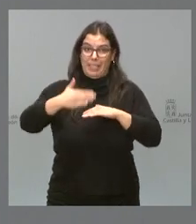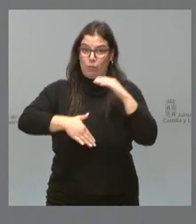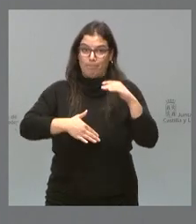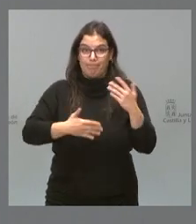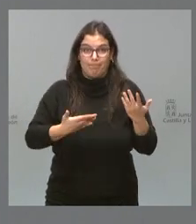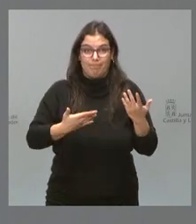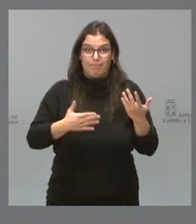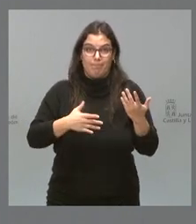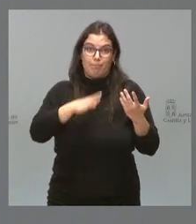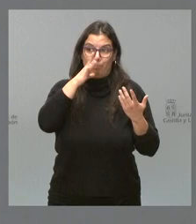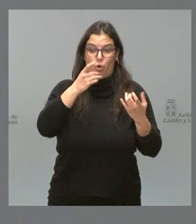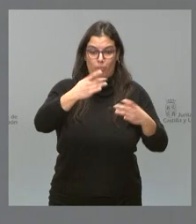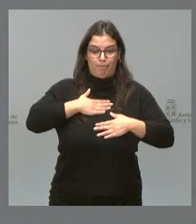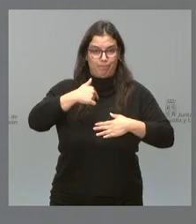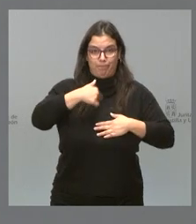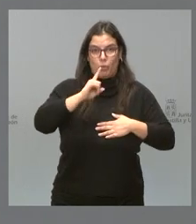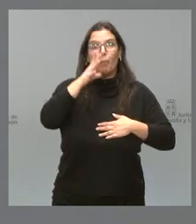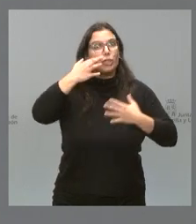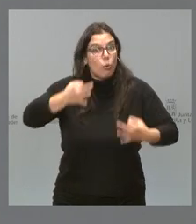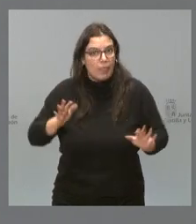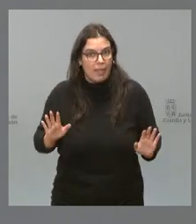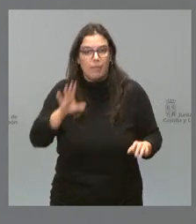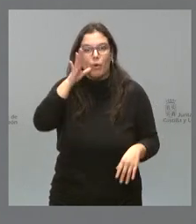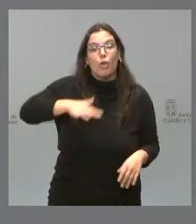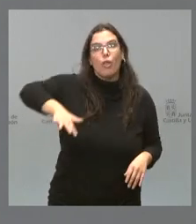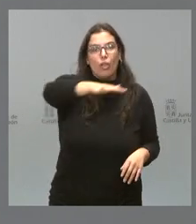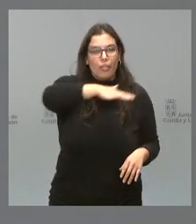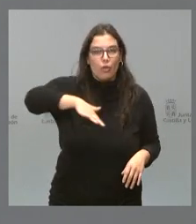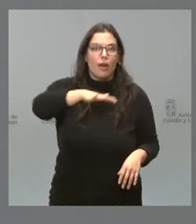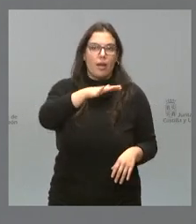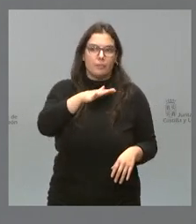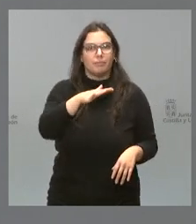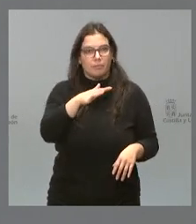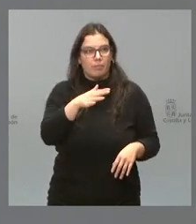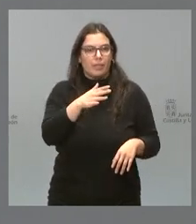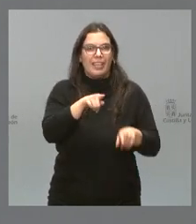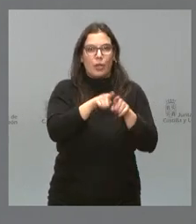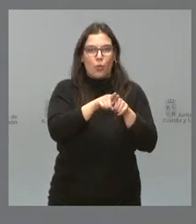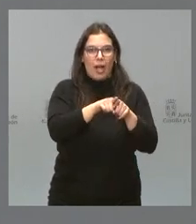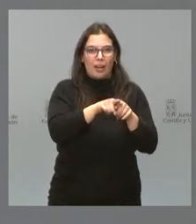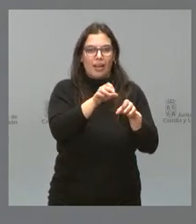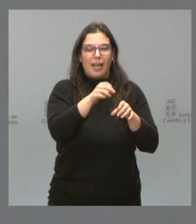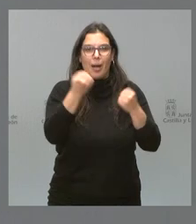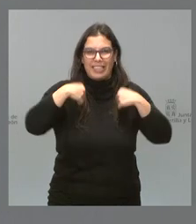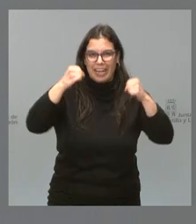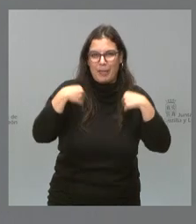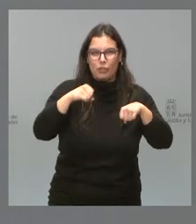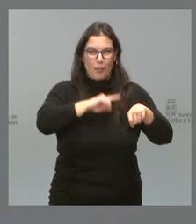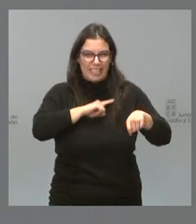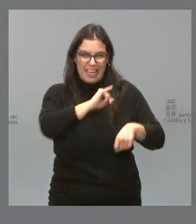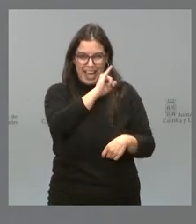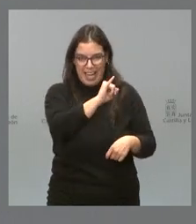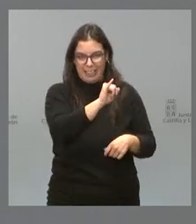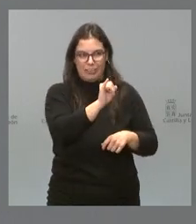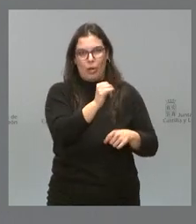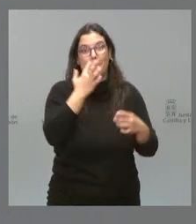estaba limitada también por razones de seguridad porque es una zona que tiene determinadas Minas y que por parte del Ministerio de defensa